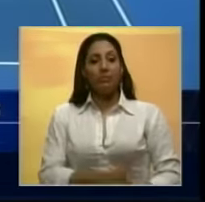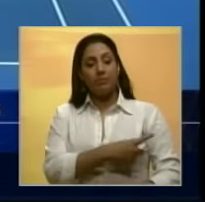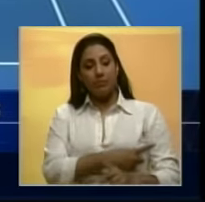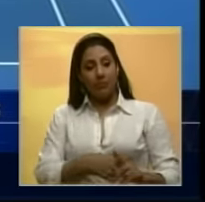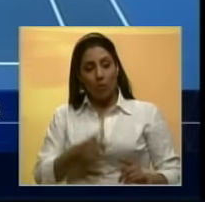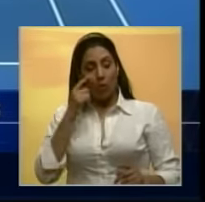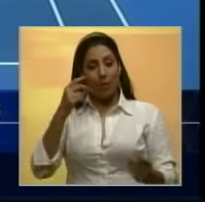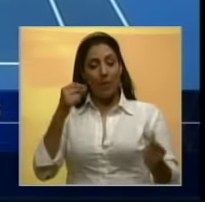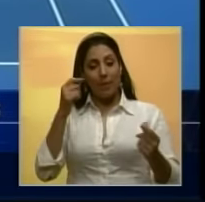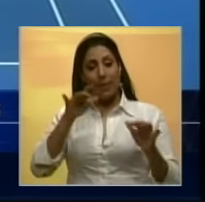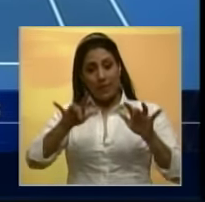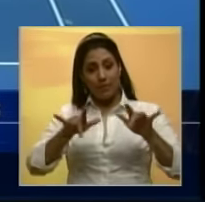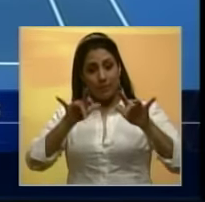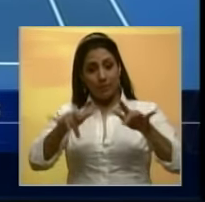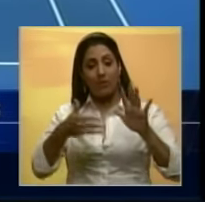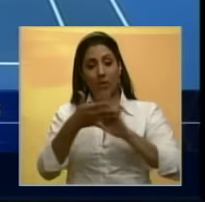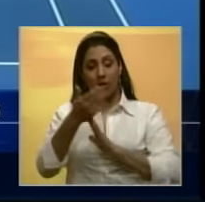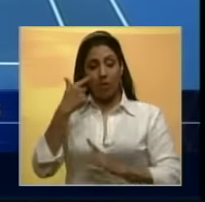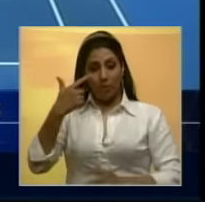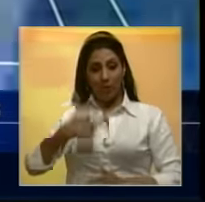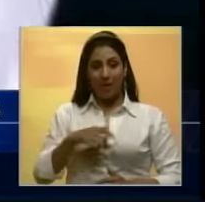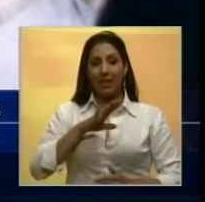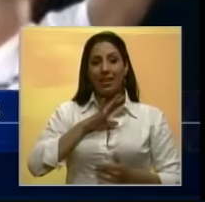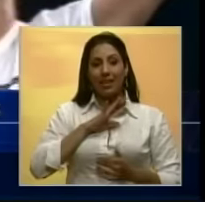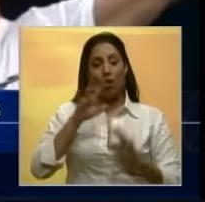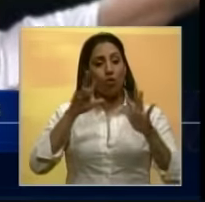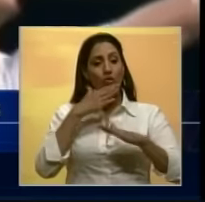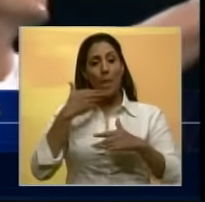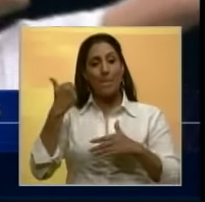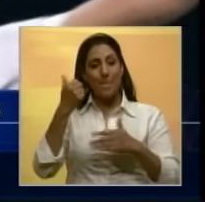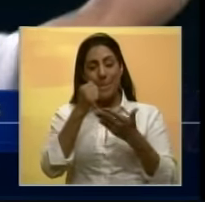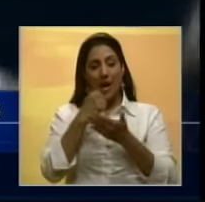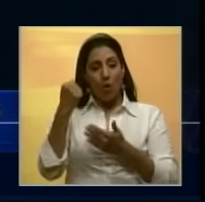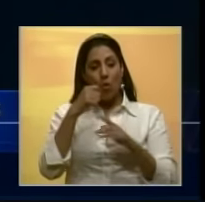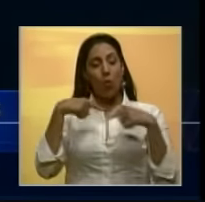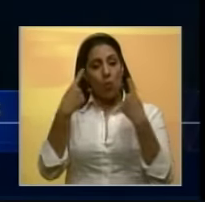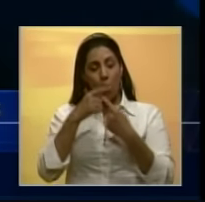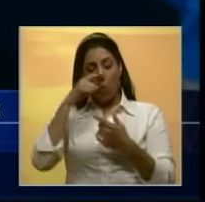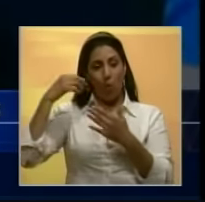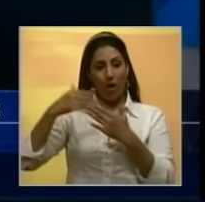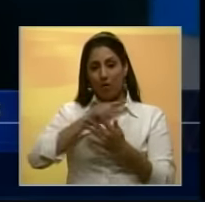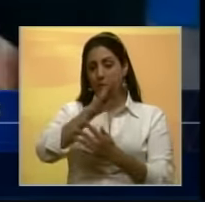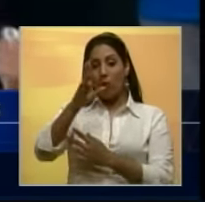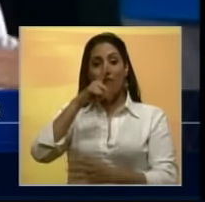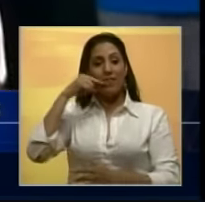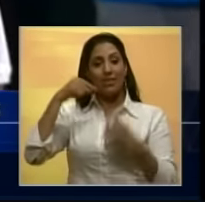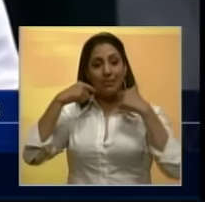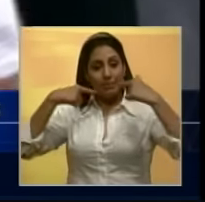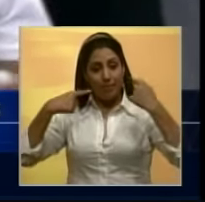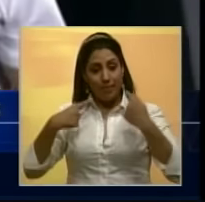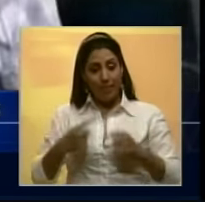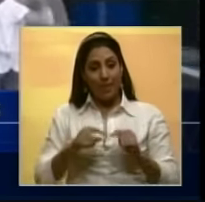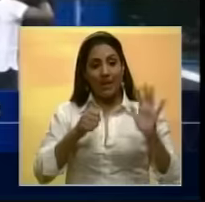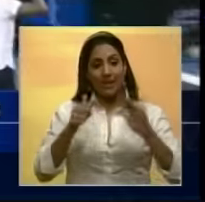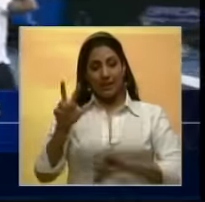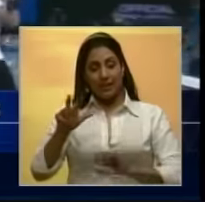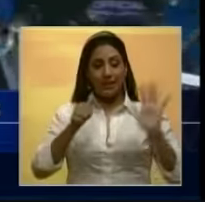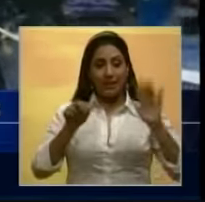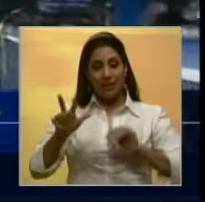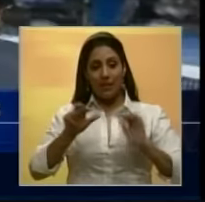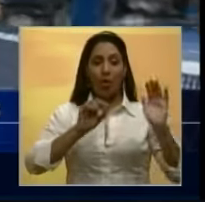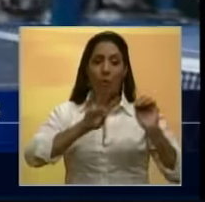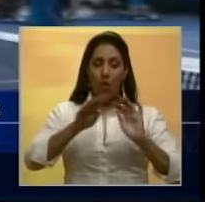Pasamos al Abierto de Australia porque Rafael Nadal se metió entre los 8 mejores del primer Grand Slam del año tras derrotar al francés Gaël Monfils por 6-3,